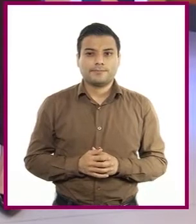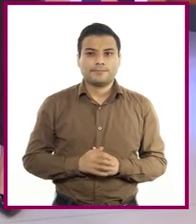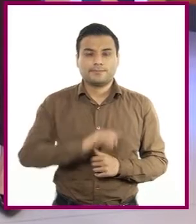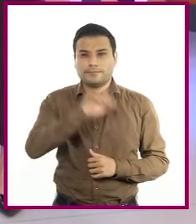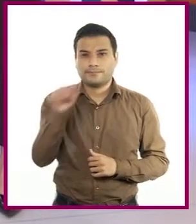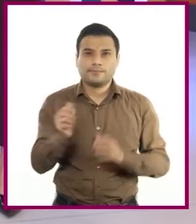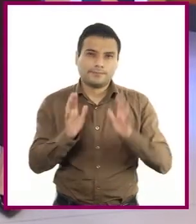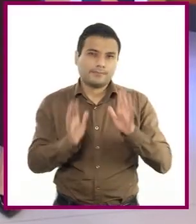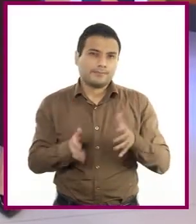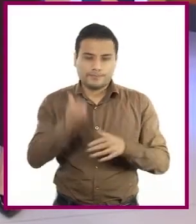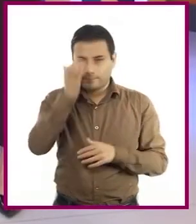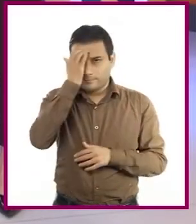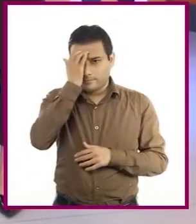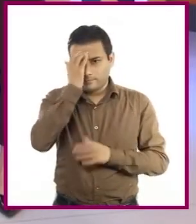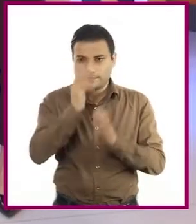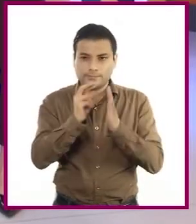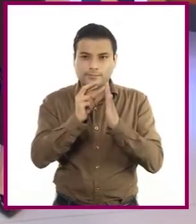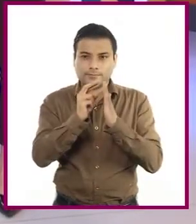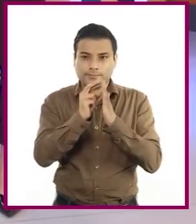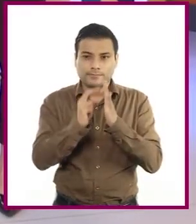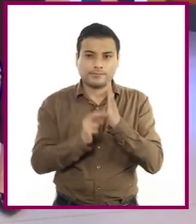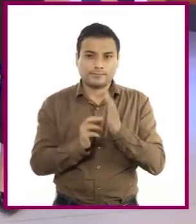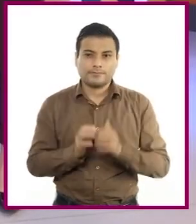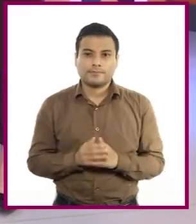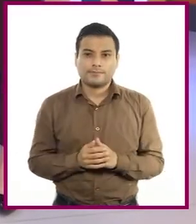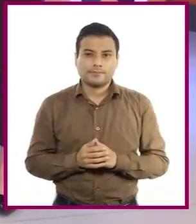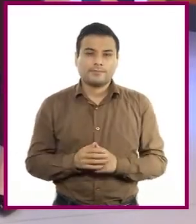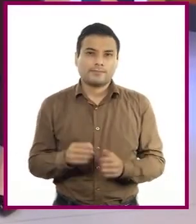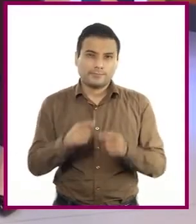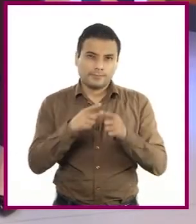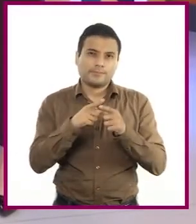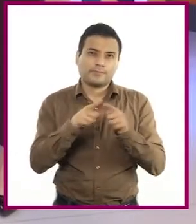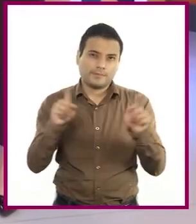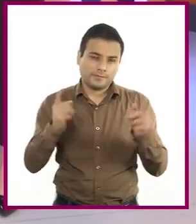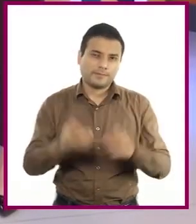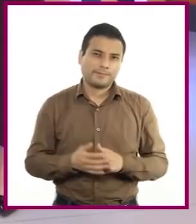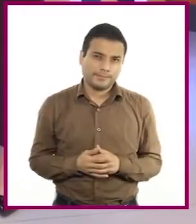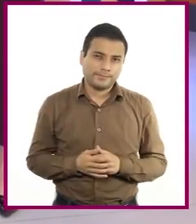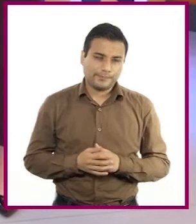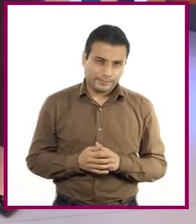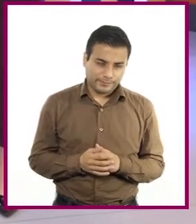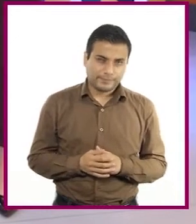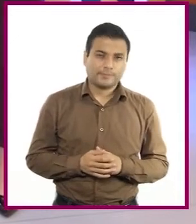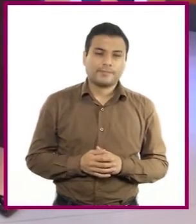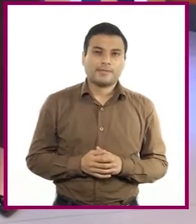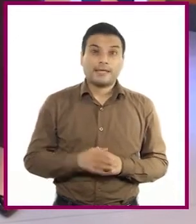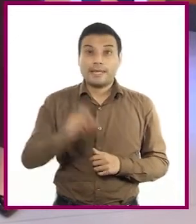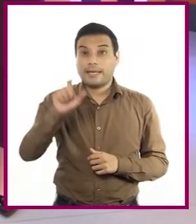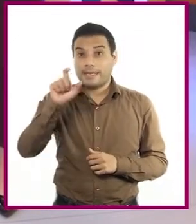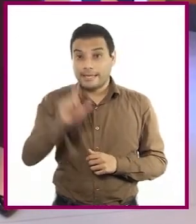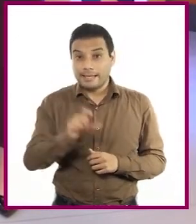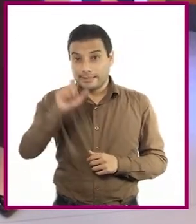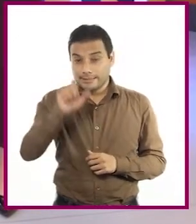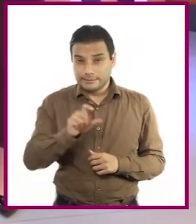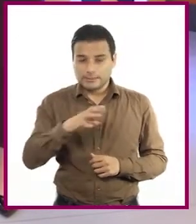puede observar que hay una diferencia en el eje de las abscisas o eje X y que también hay una